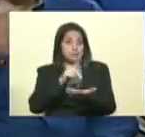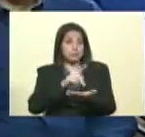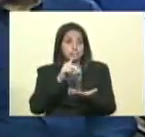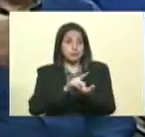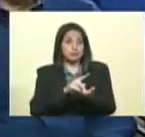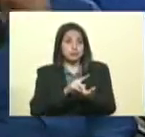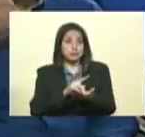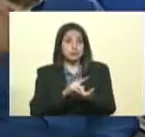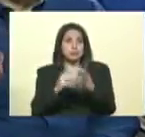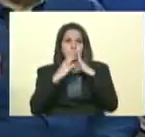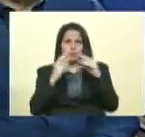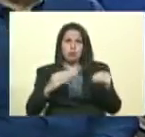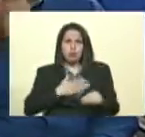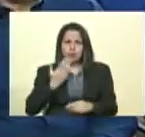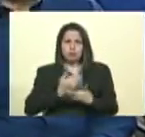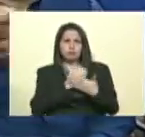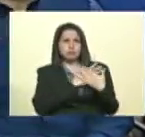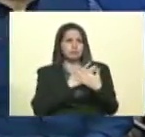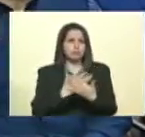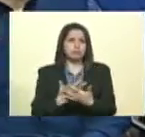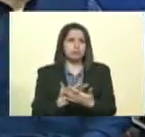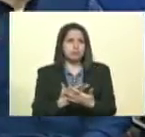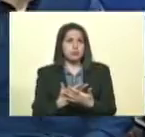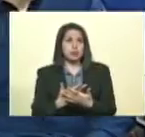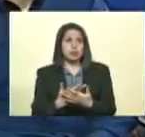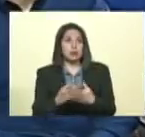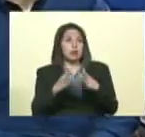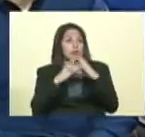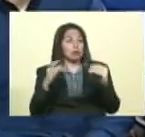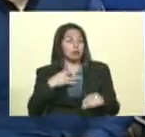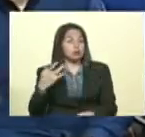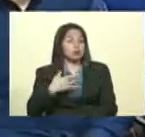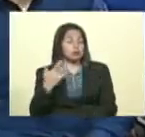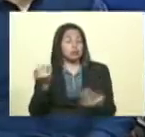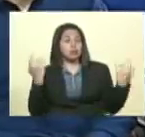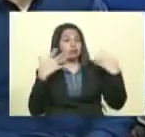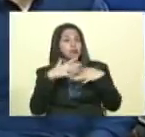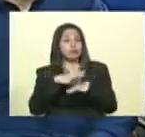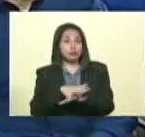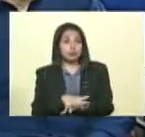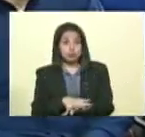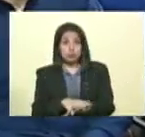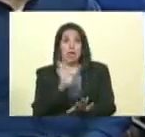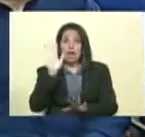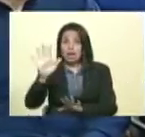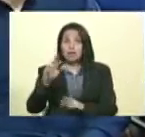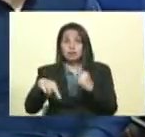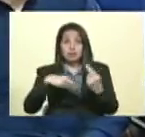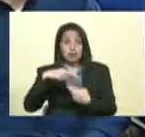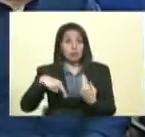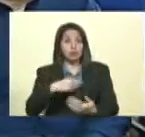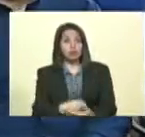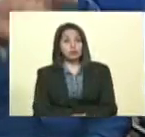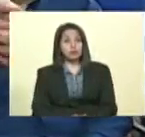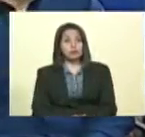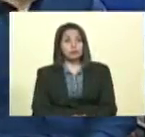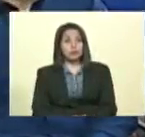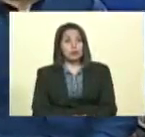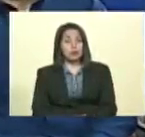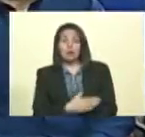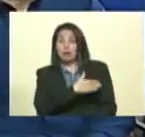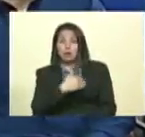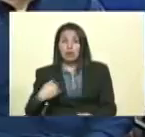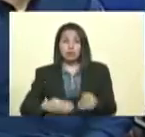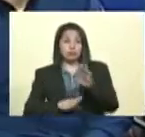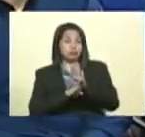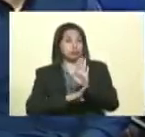que todos podamos colaborar en el sentido de que todos nos sintamos incluidos. Esa es la revolución. Esa es la revolución que nosotros estamos